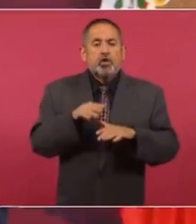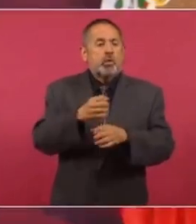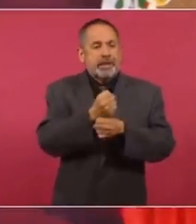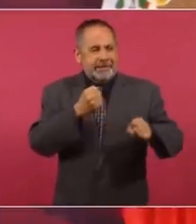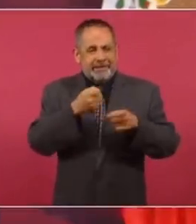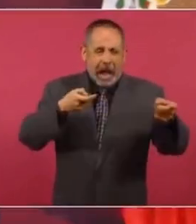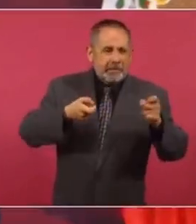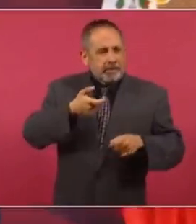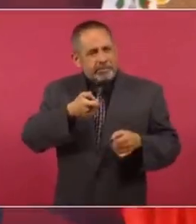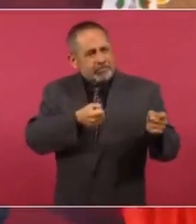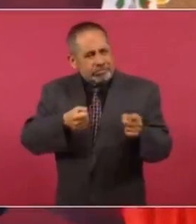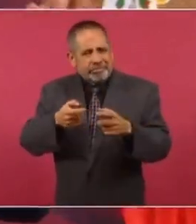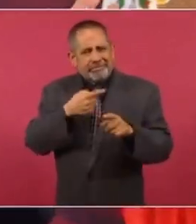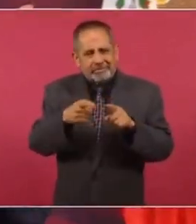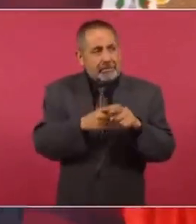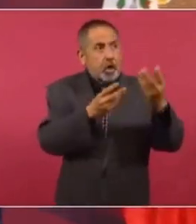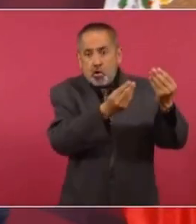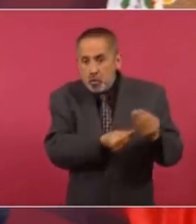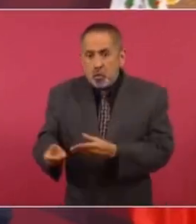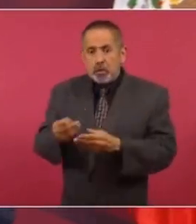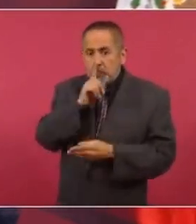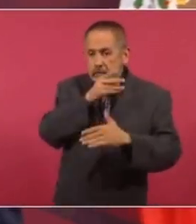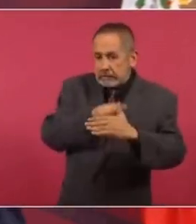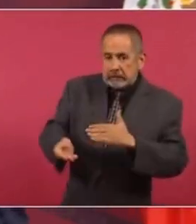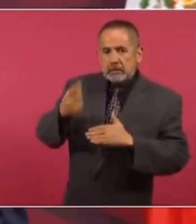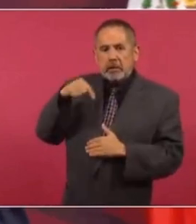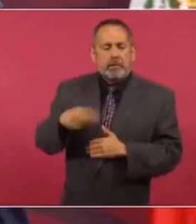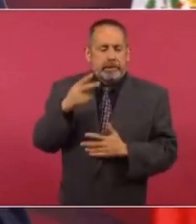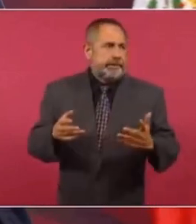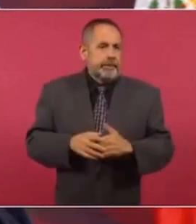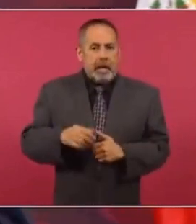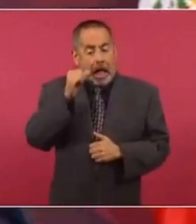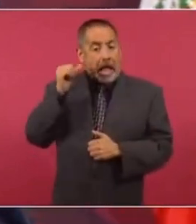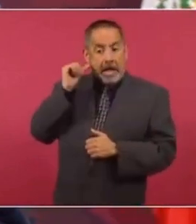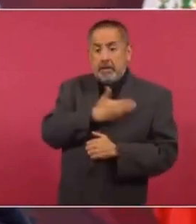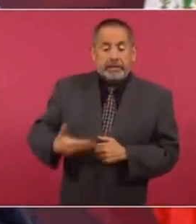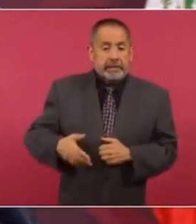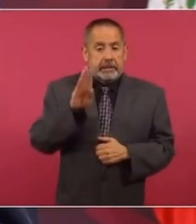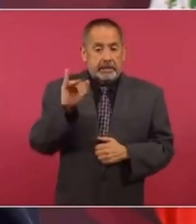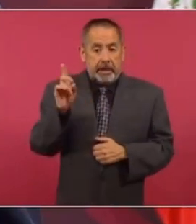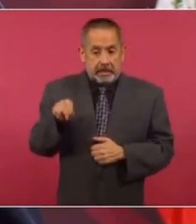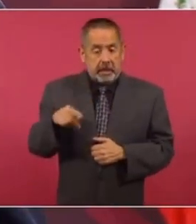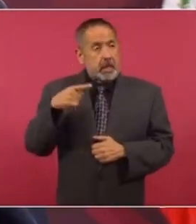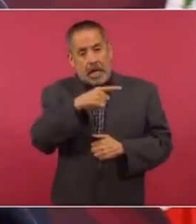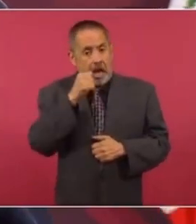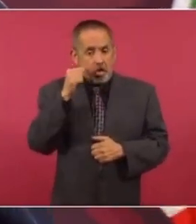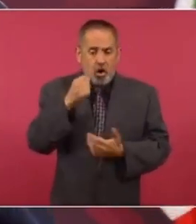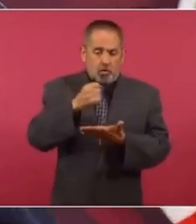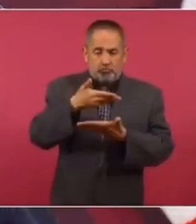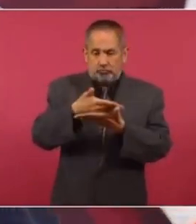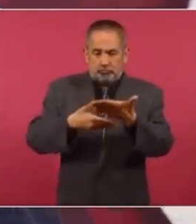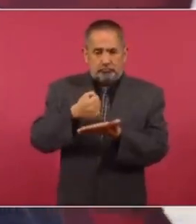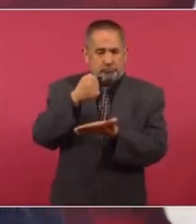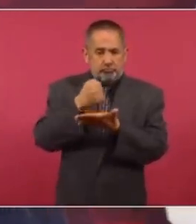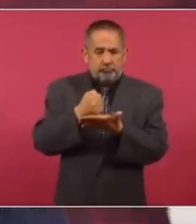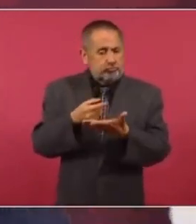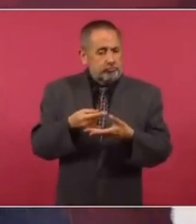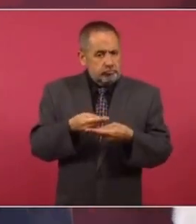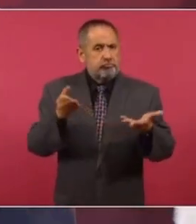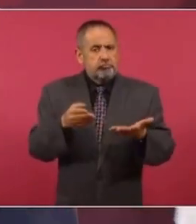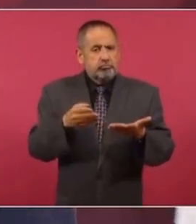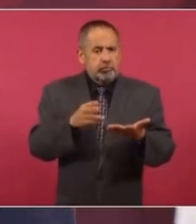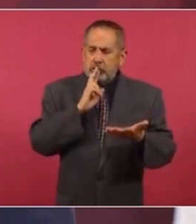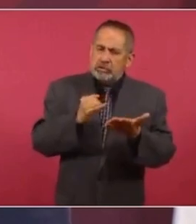armas, el contrabando de armas. Ayer el presidente Biden emitió